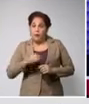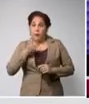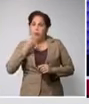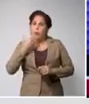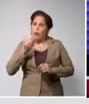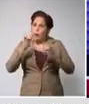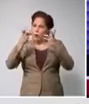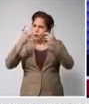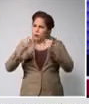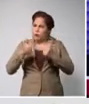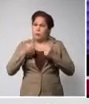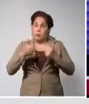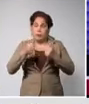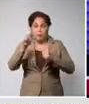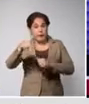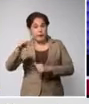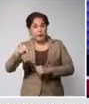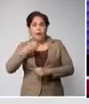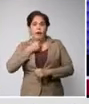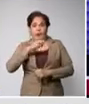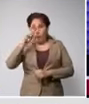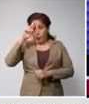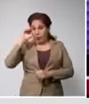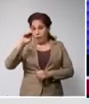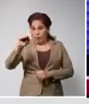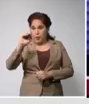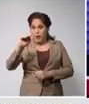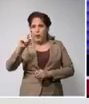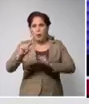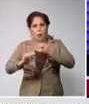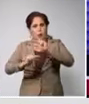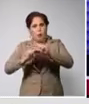que el número de activos se vaya